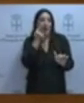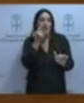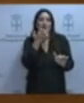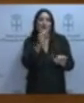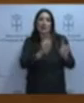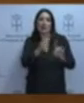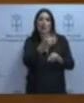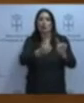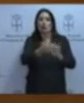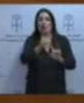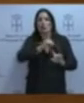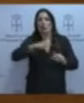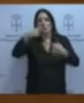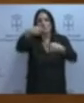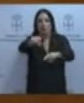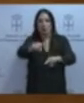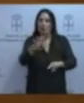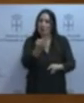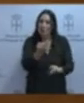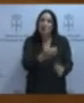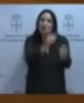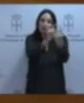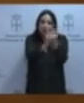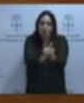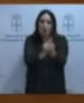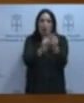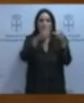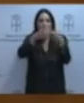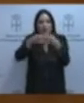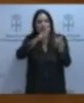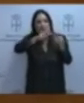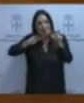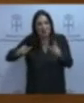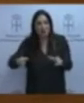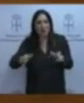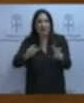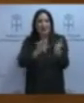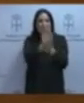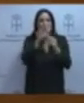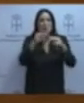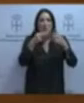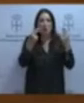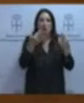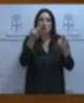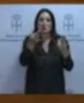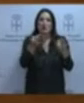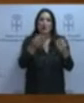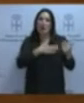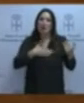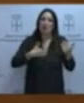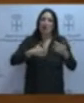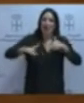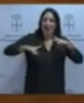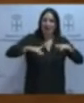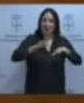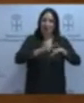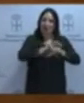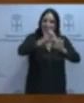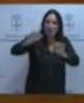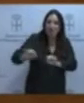que se asite con la xente, con los servicios públicos, y tenga un papel activo en refrendar al movimiento popular que ya está